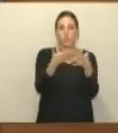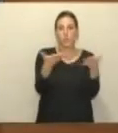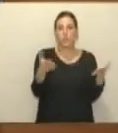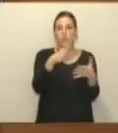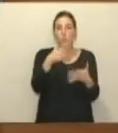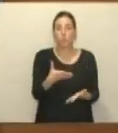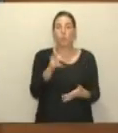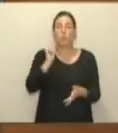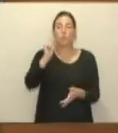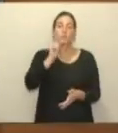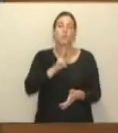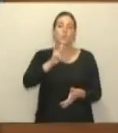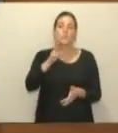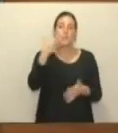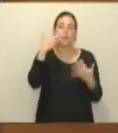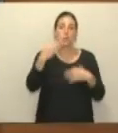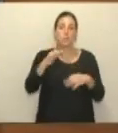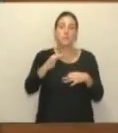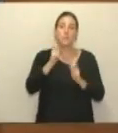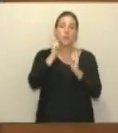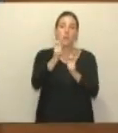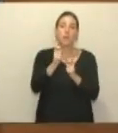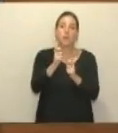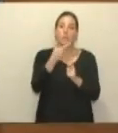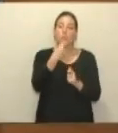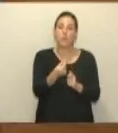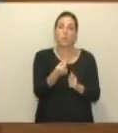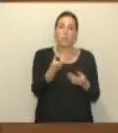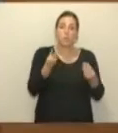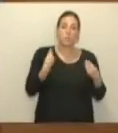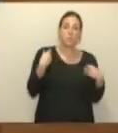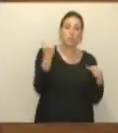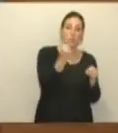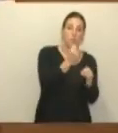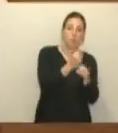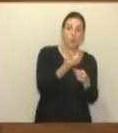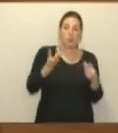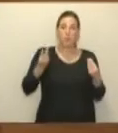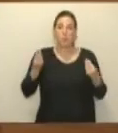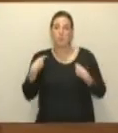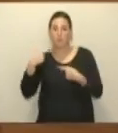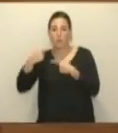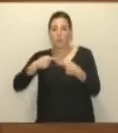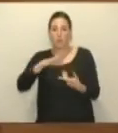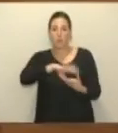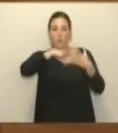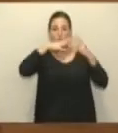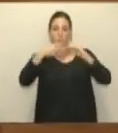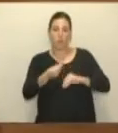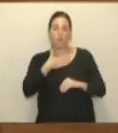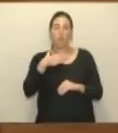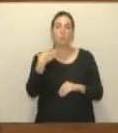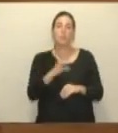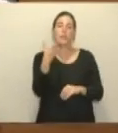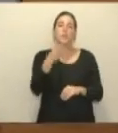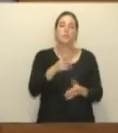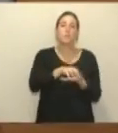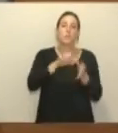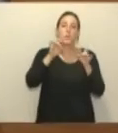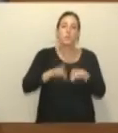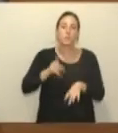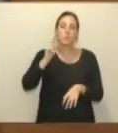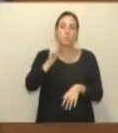desde el punto de vista, evidentemente, de facilitar la conciliación de la vida familiar y laboral, pero indudablemente también desde un